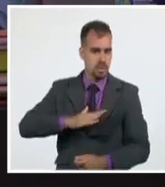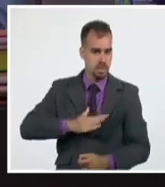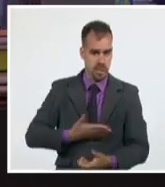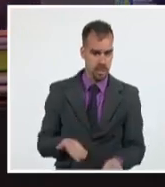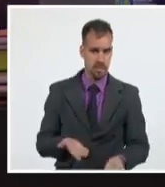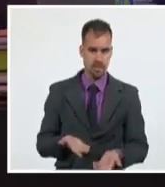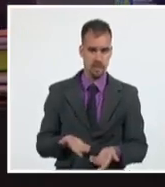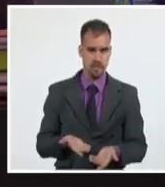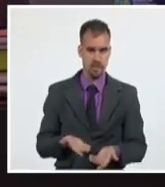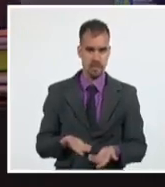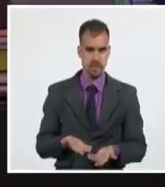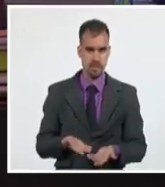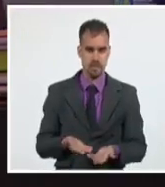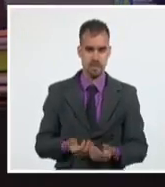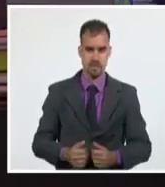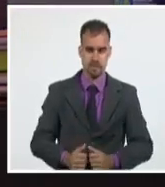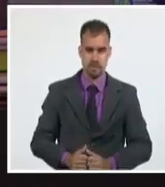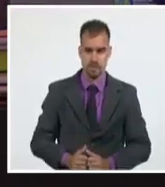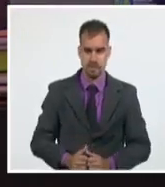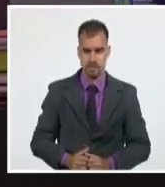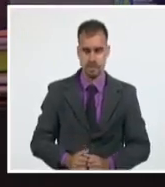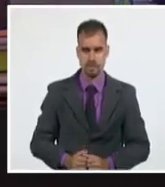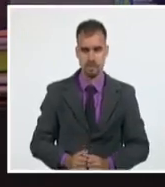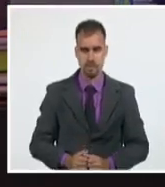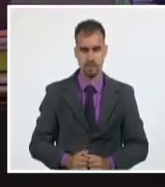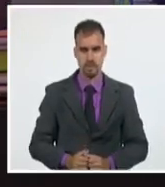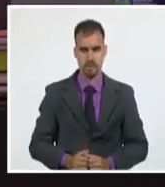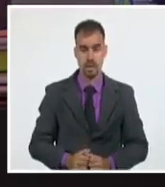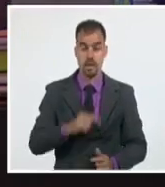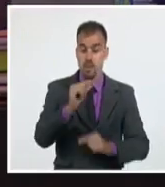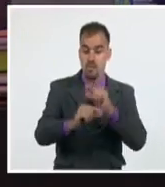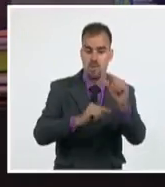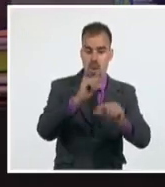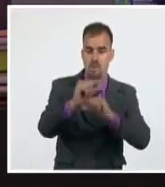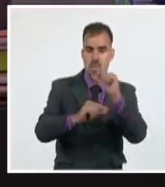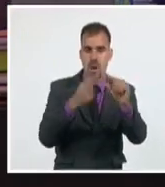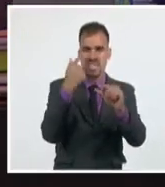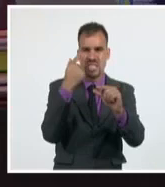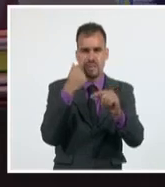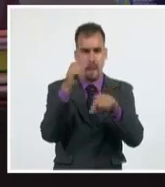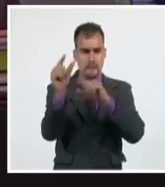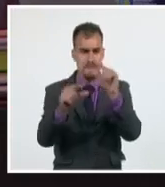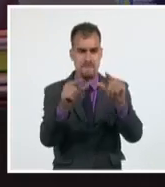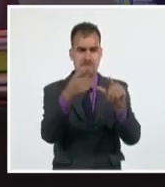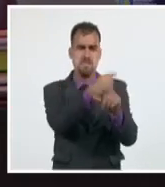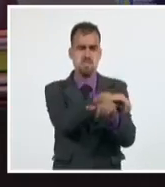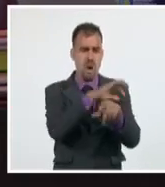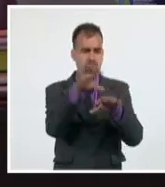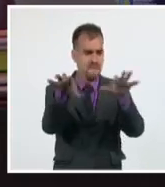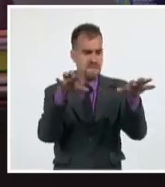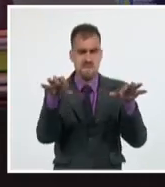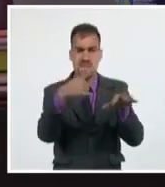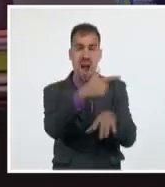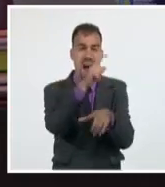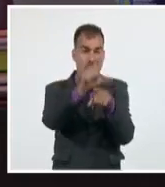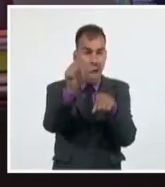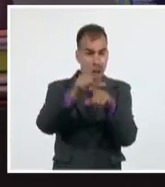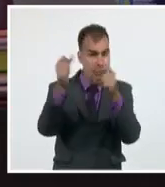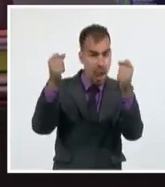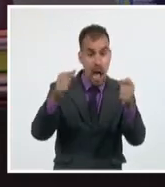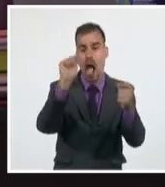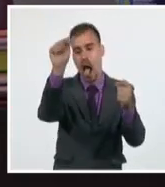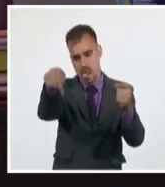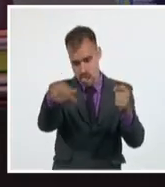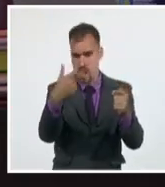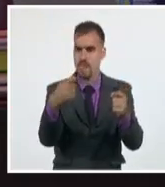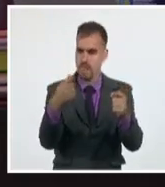en la atención, recuperación y desarrollo de las comunidades rurales. Es decir, que ahí se dirige, tal y como se explicaba